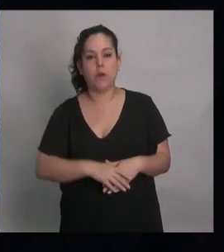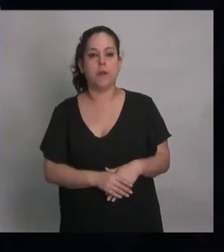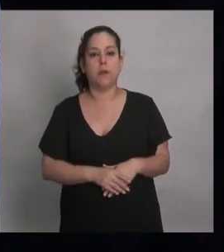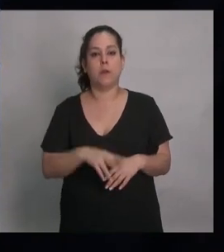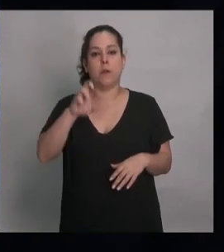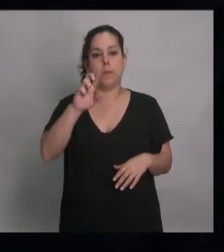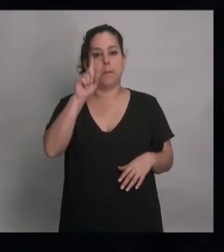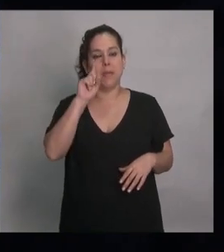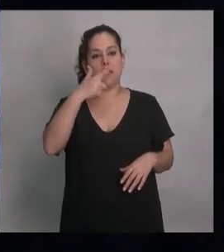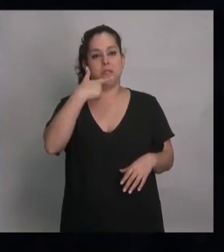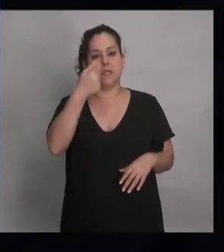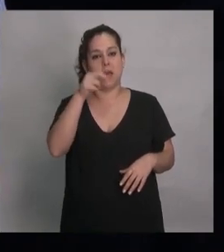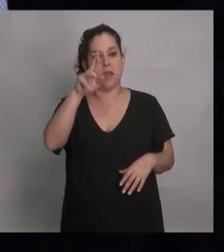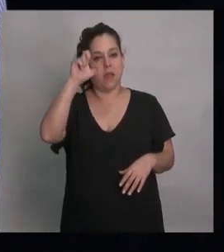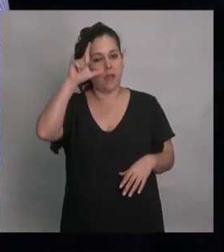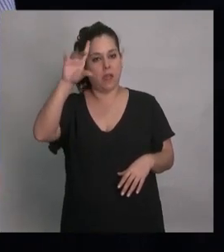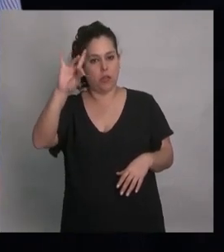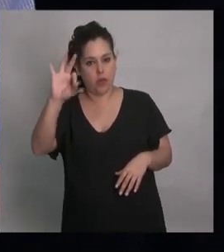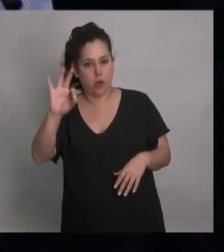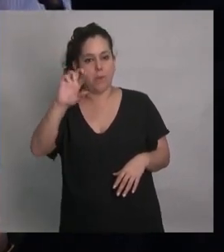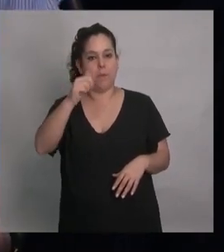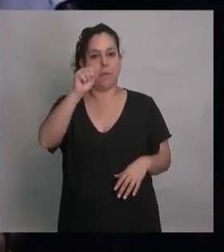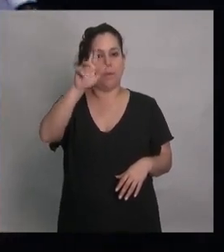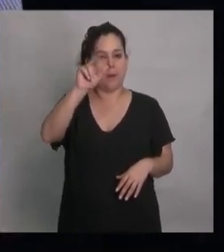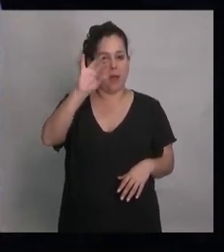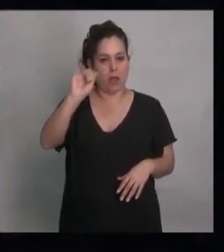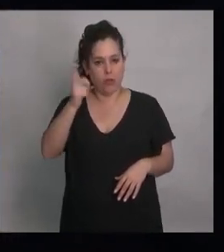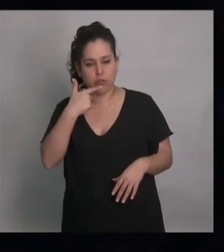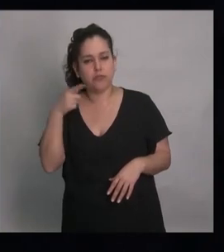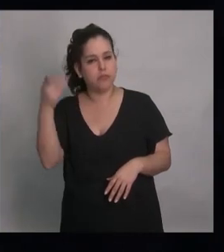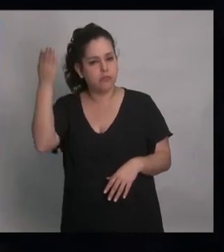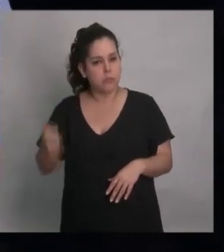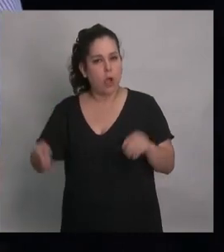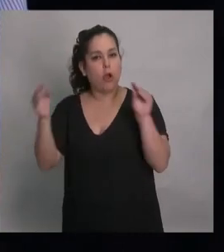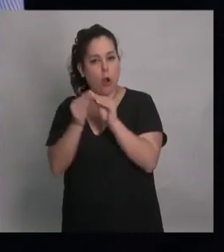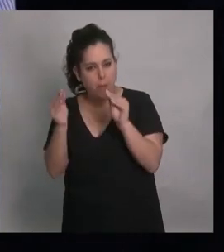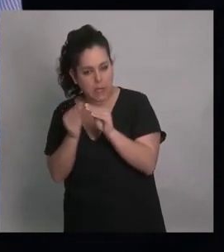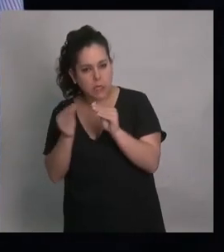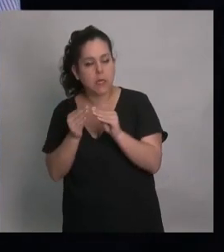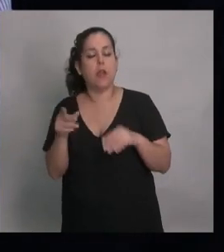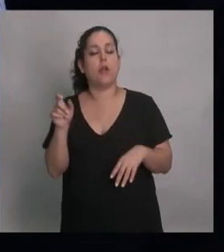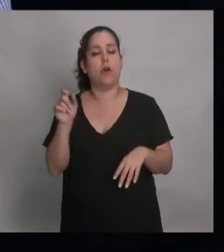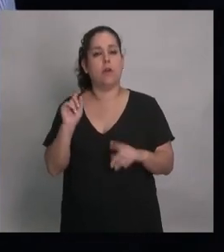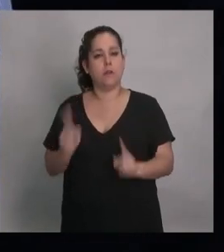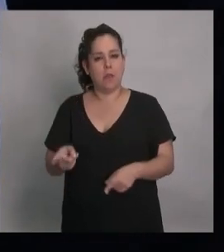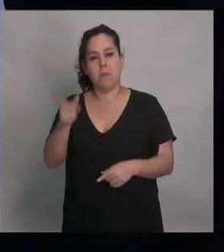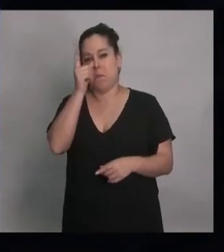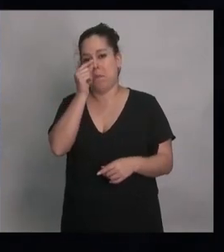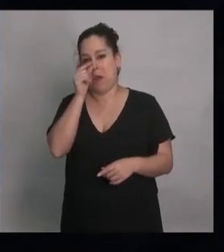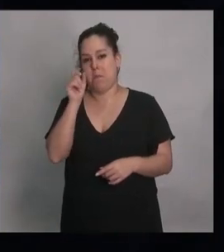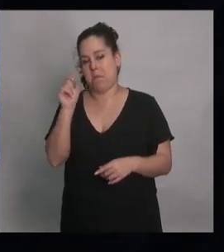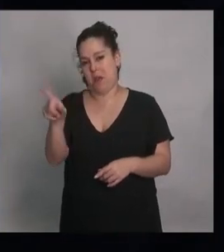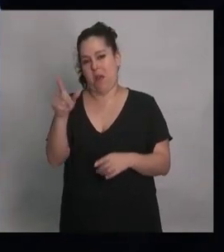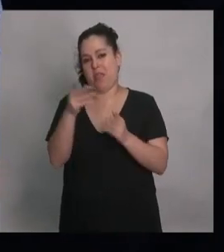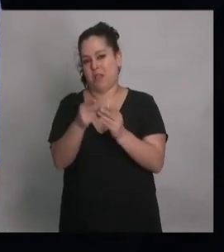Pizarrello Prados. Es un compañero hijo de un desaparecido.